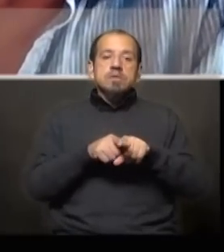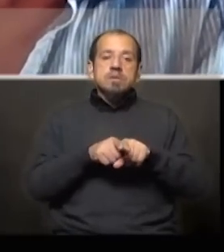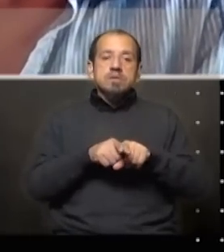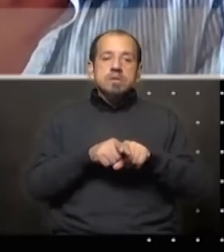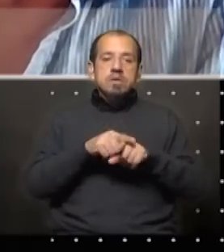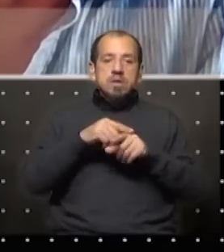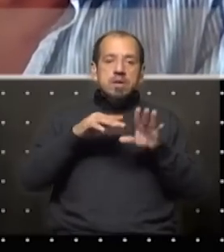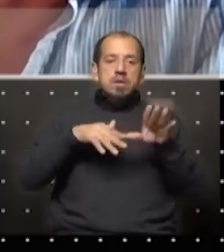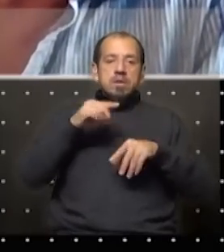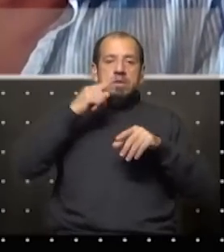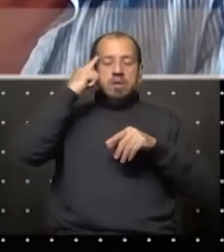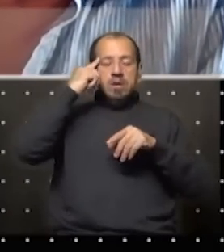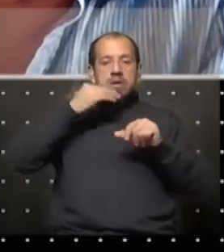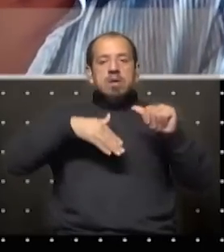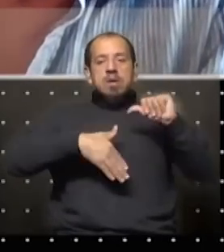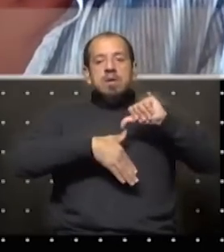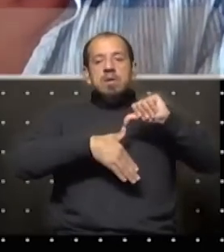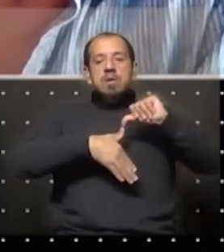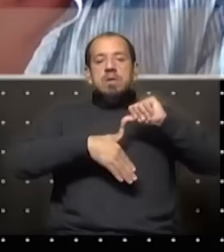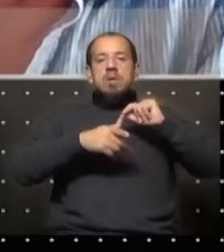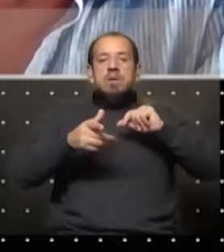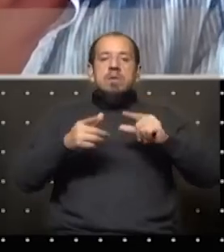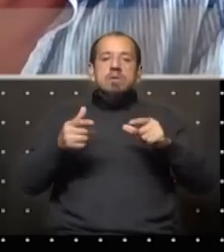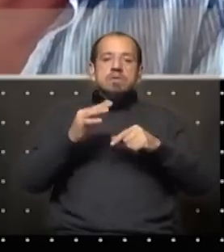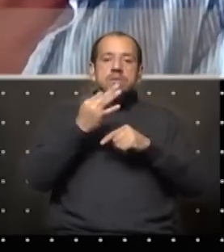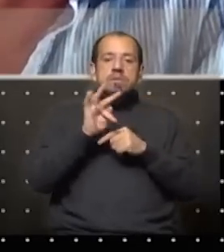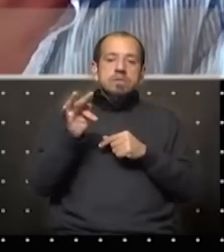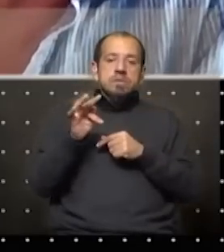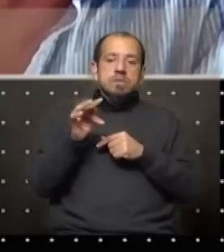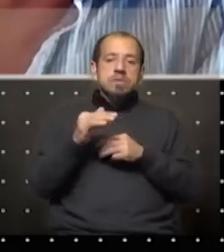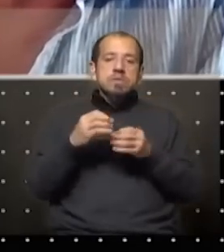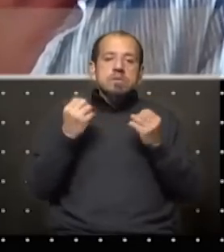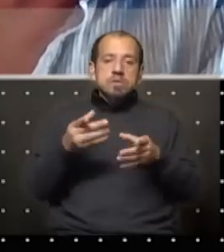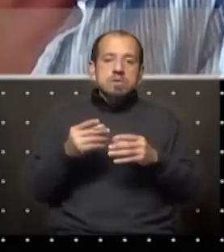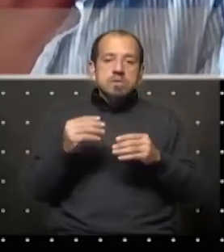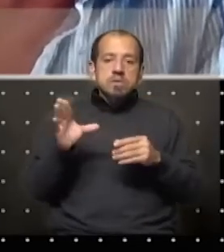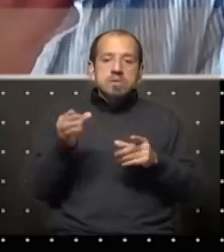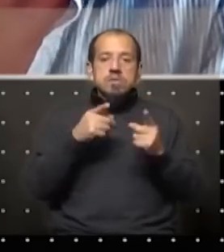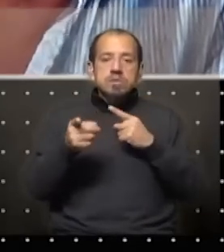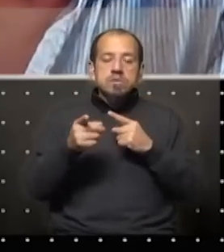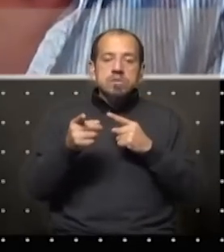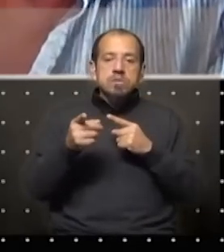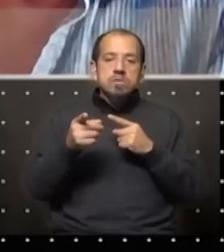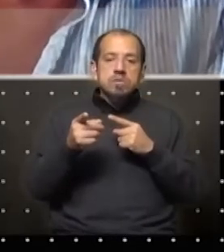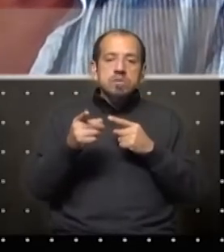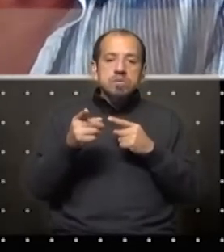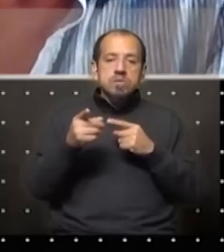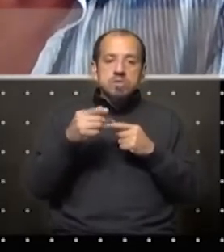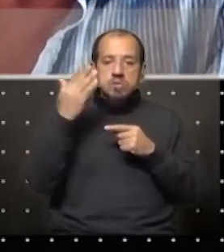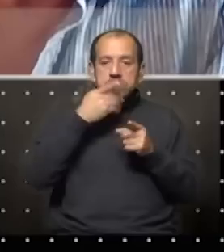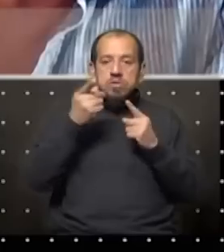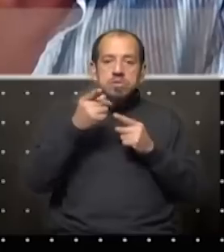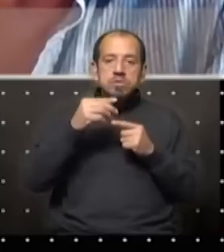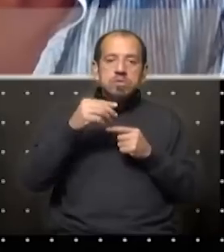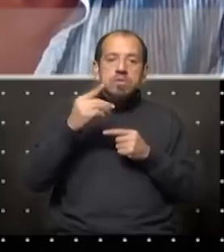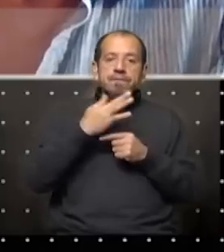a veces se tiene desde América Latina de que el equipo de Francia no ganó la Copa del Mundo porque son todos negros y árabes no Y eso es en consecuencia